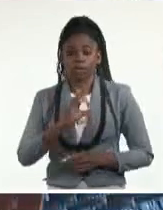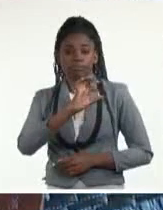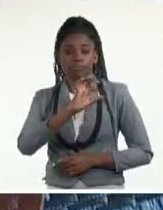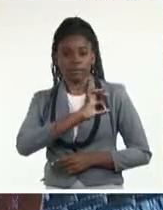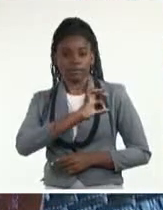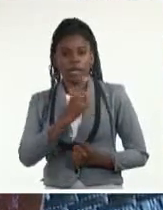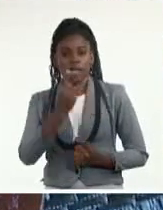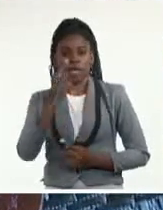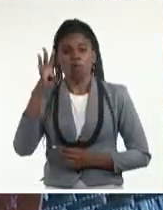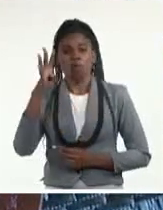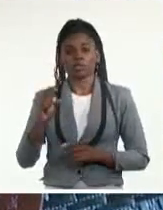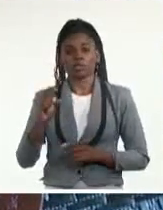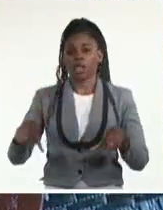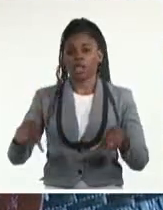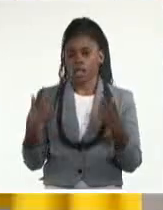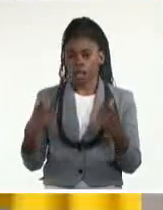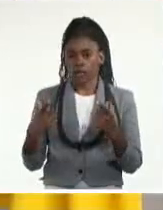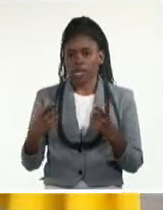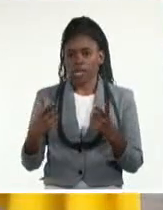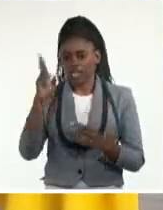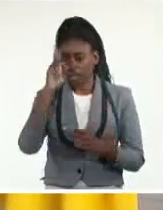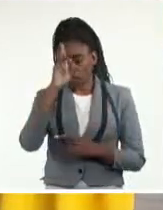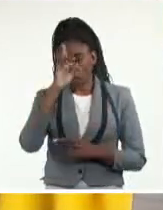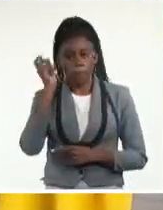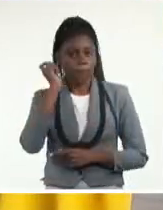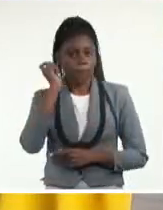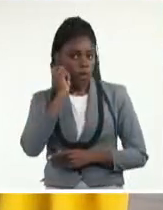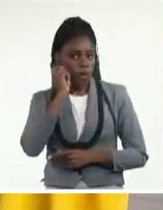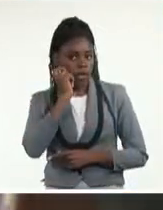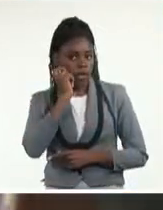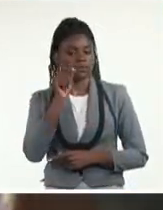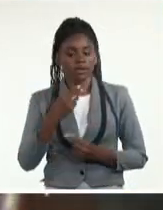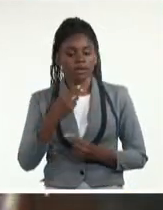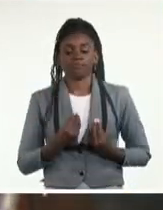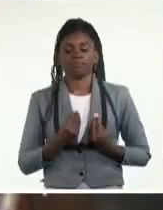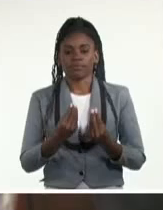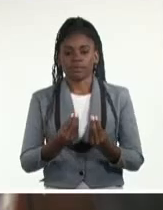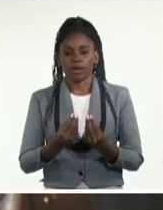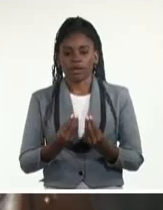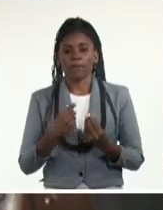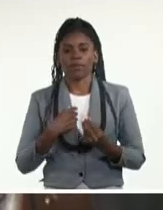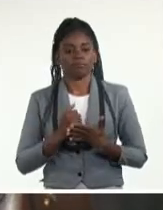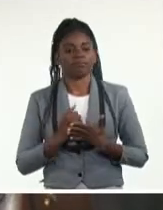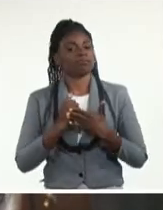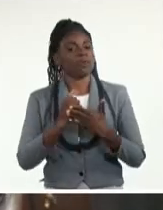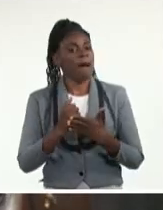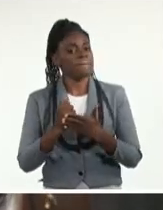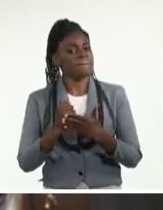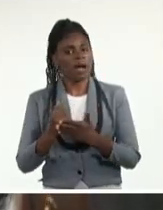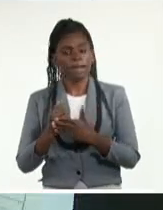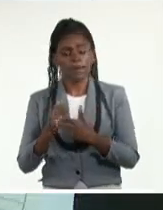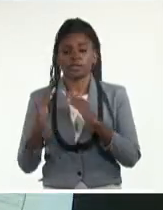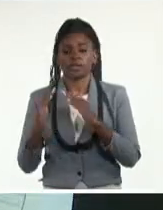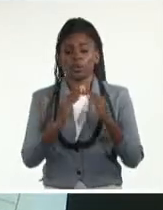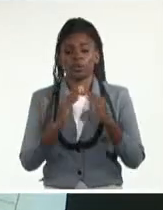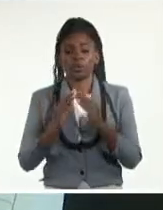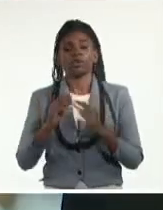conmemorativo 40 aniversario a la doctora Jordania González Ávila por sus aportes a la comunidad